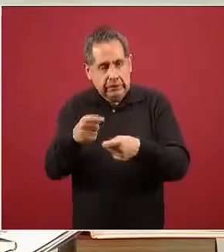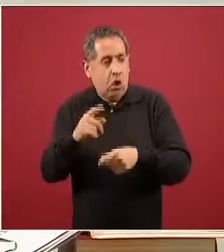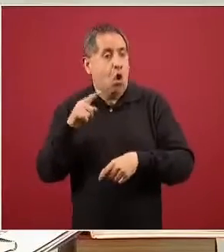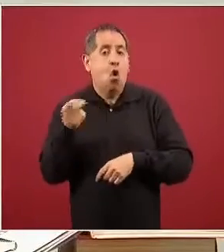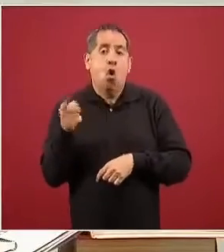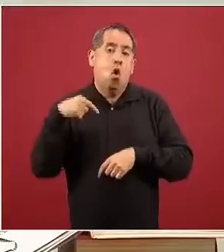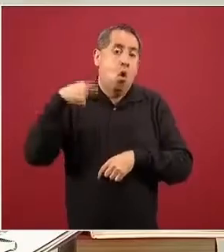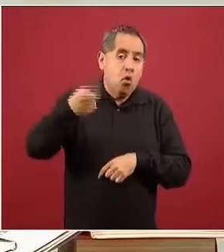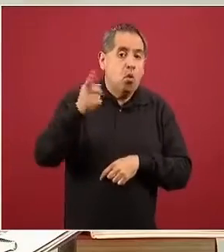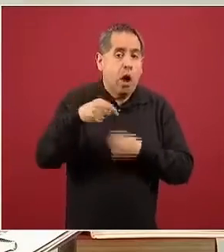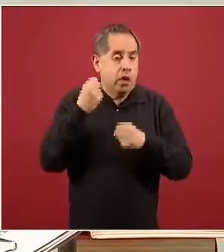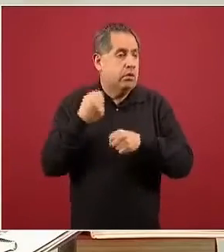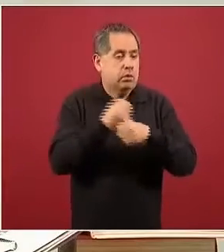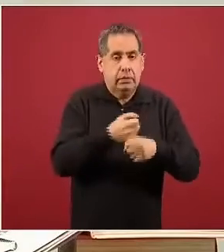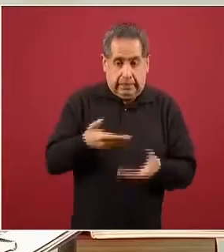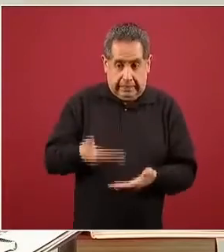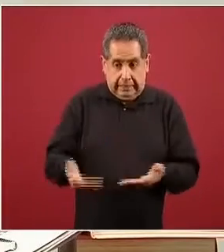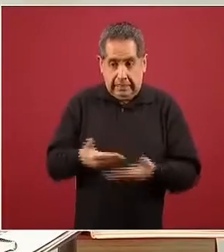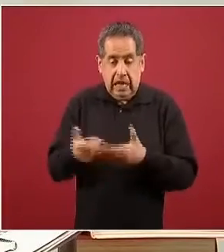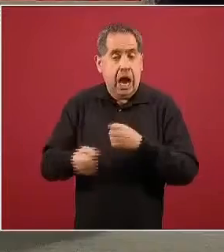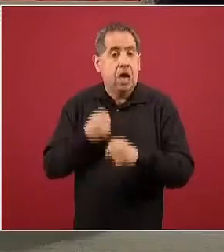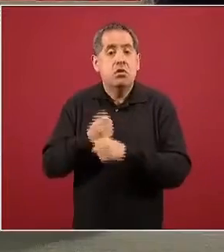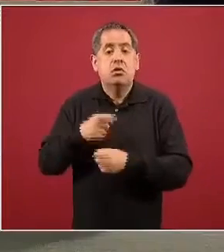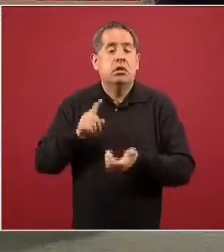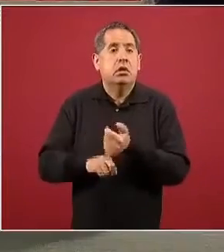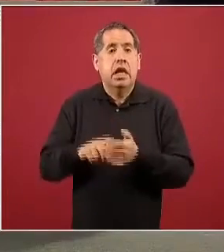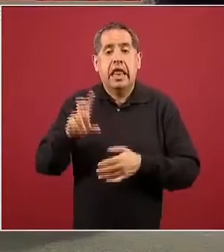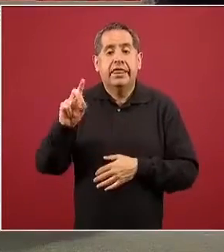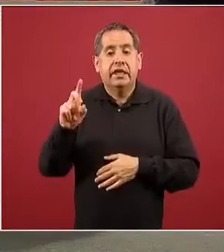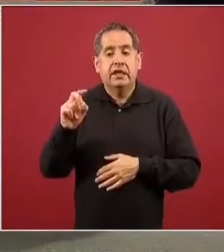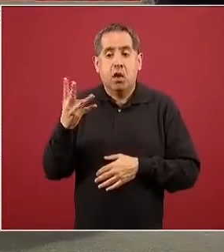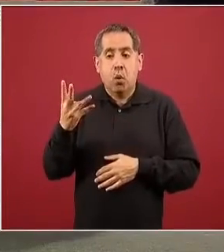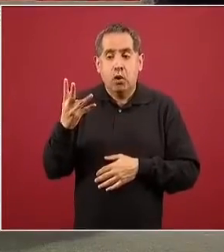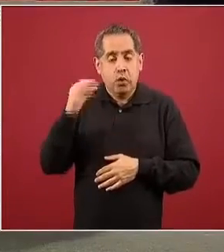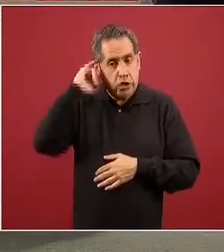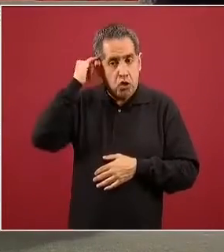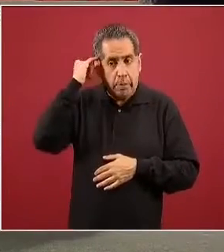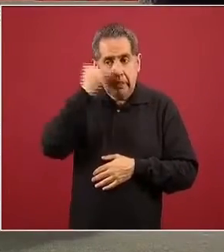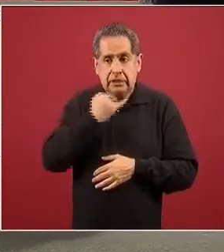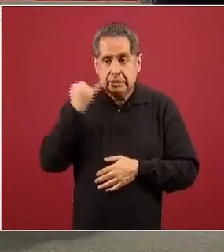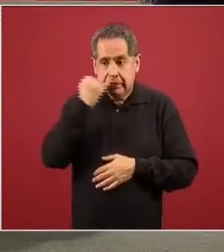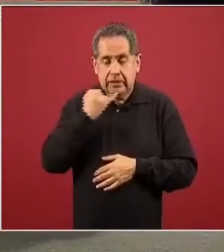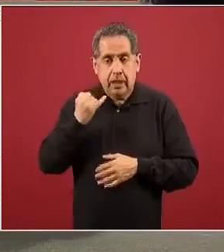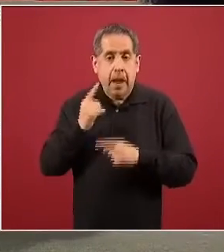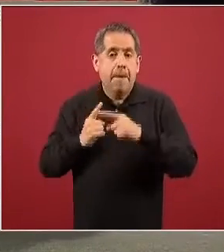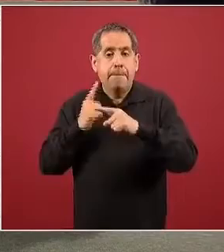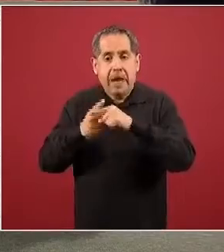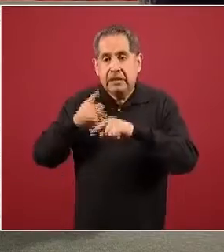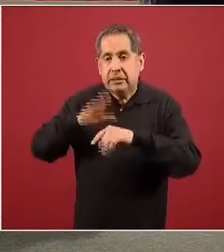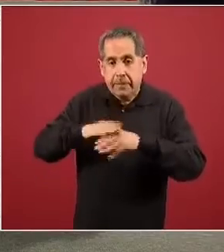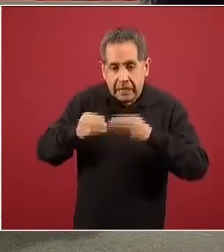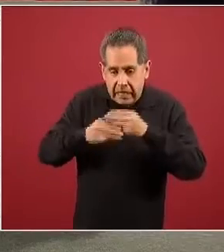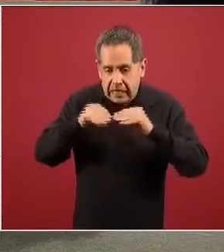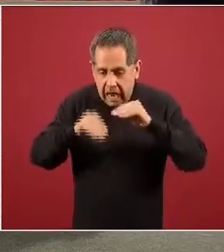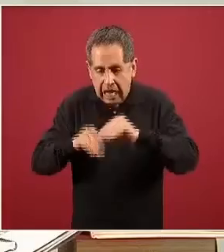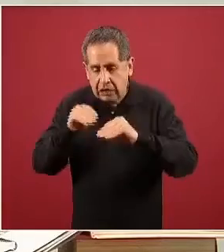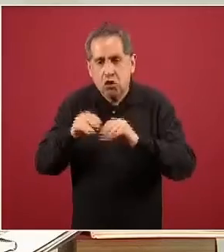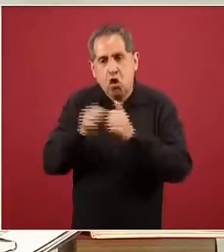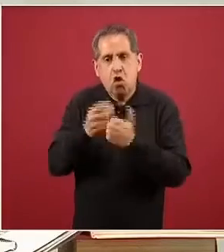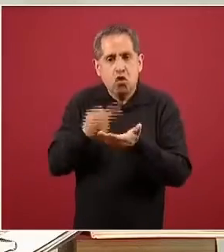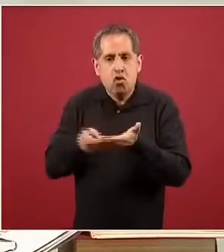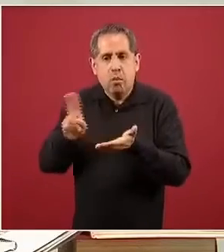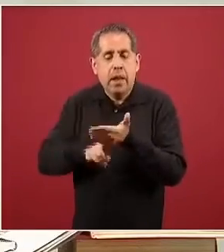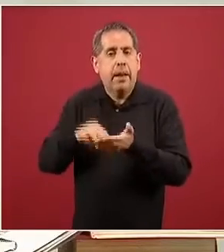imprime. Por ejemplo, en esta ocasión se están imprimiendo en 34 lenguas, ¿verdad? Más materiales transversales